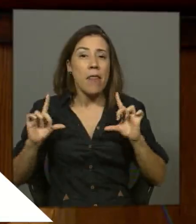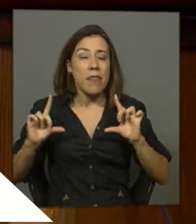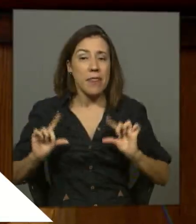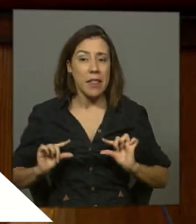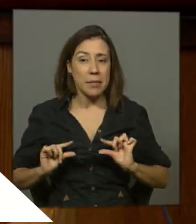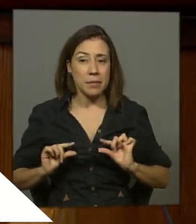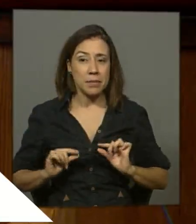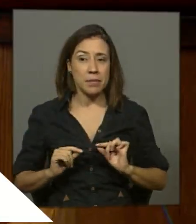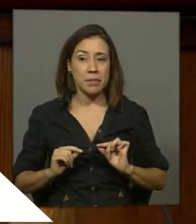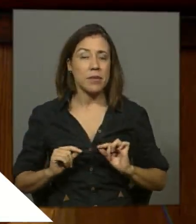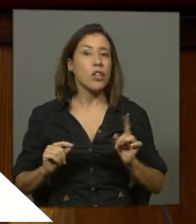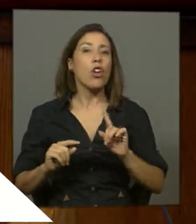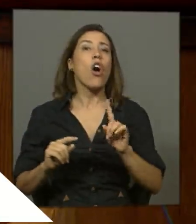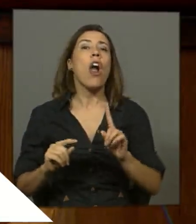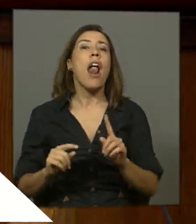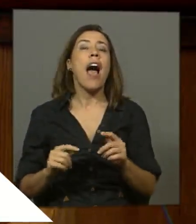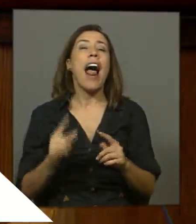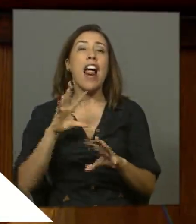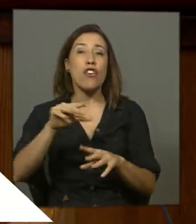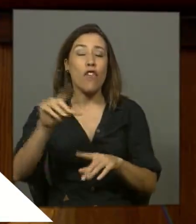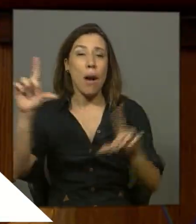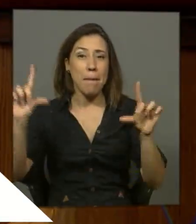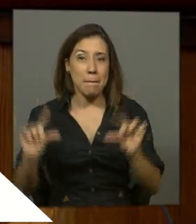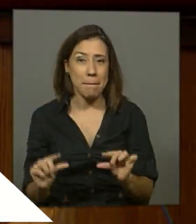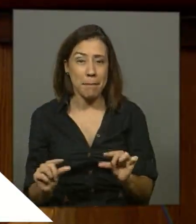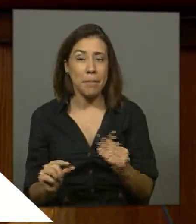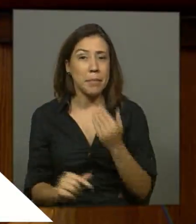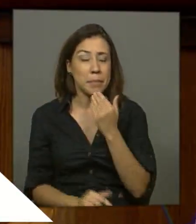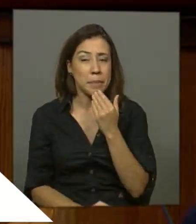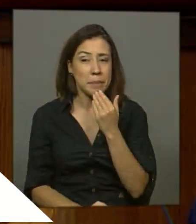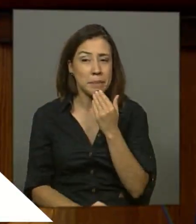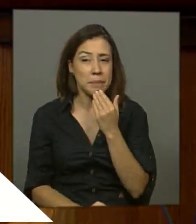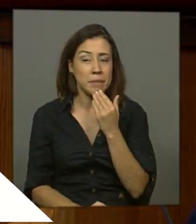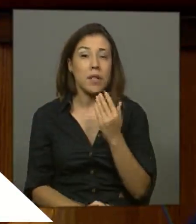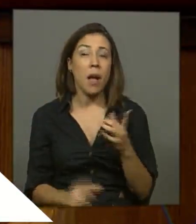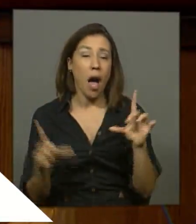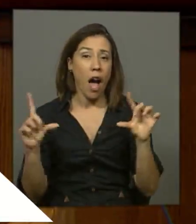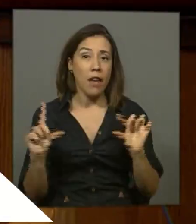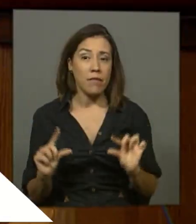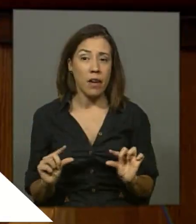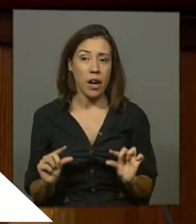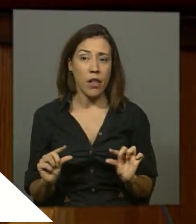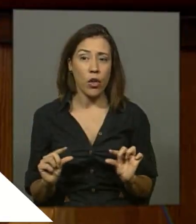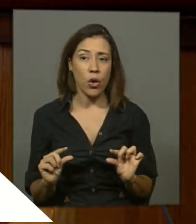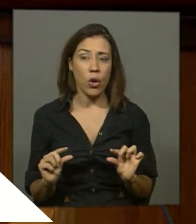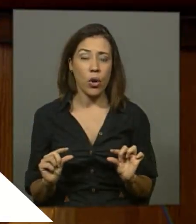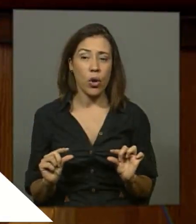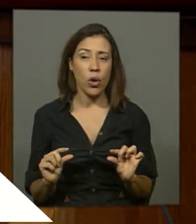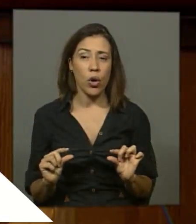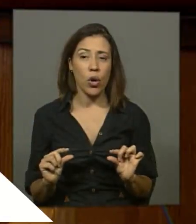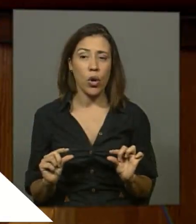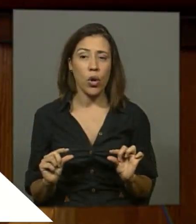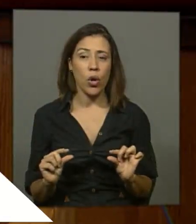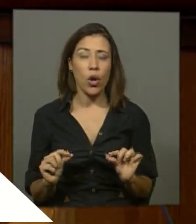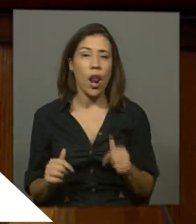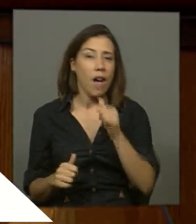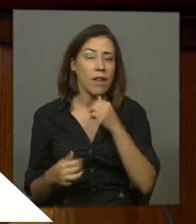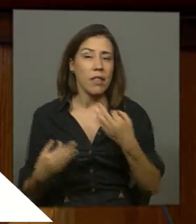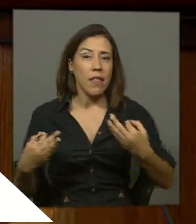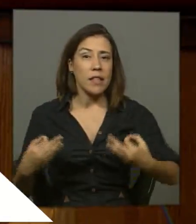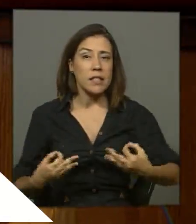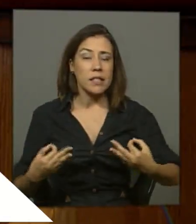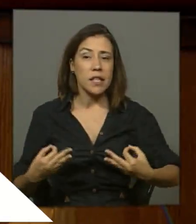victimización ha disminuido ahora desde luego también han disminuido ha disminuido la la